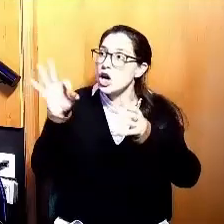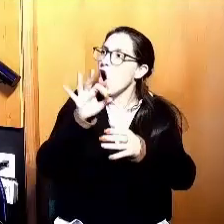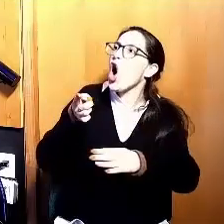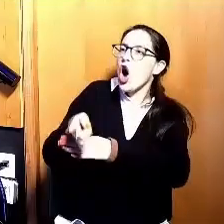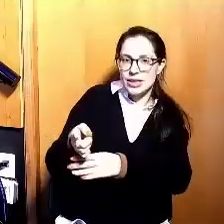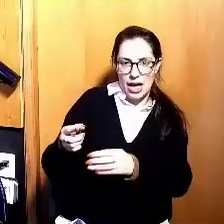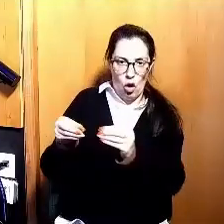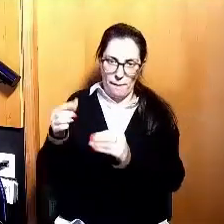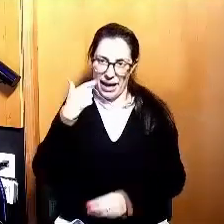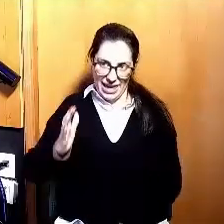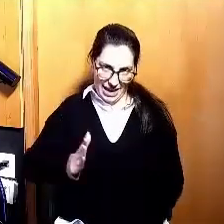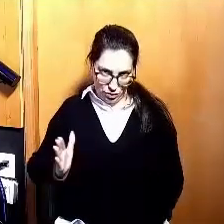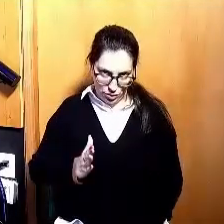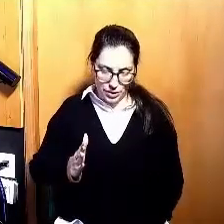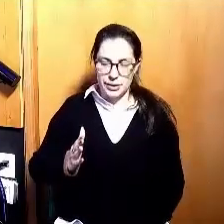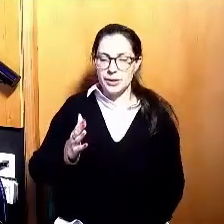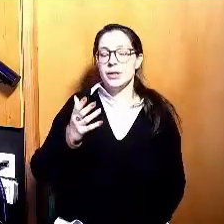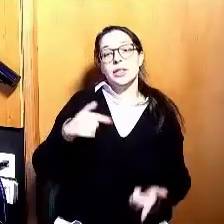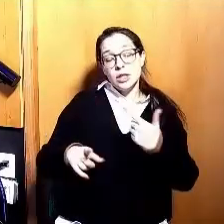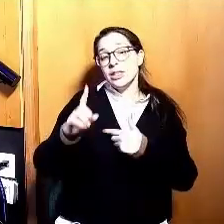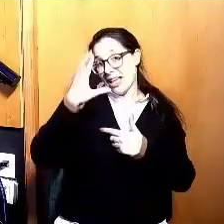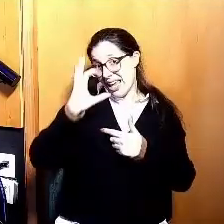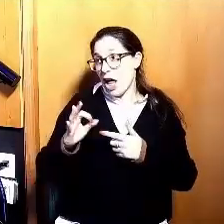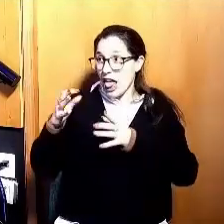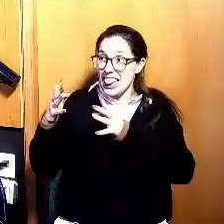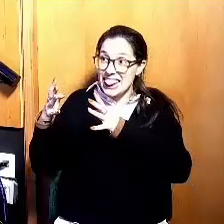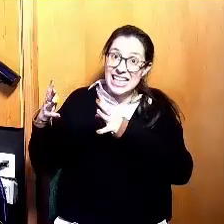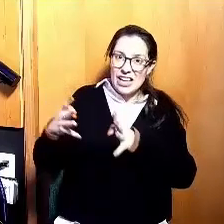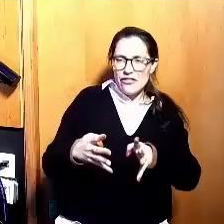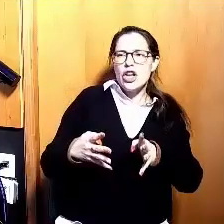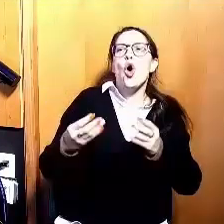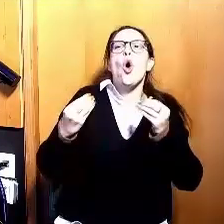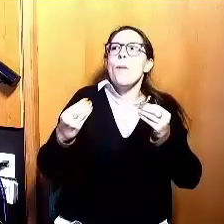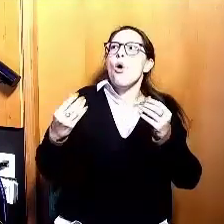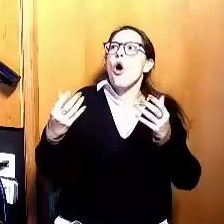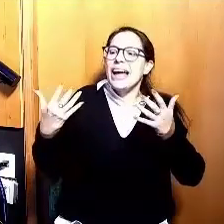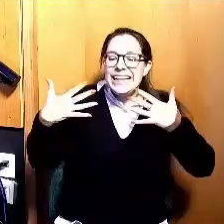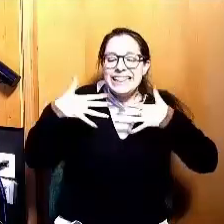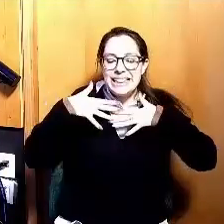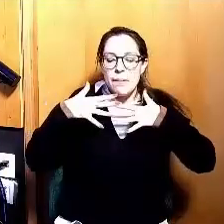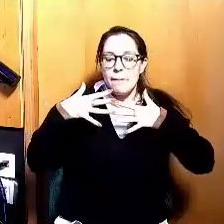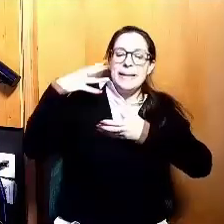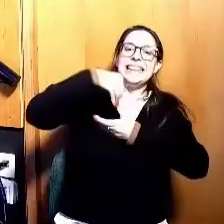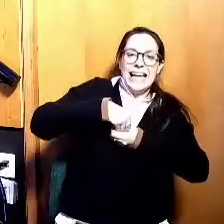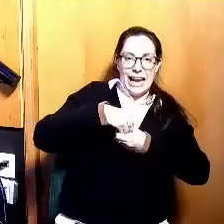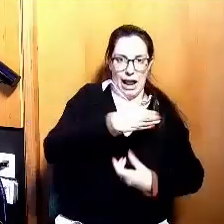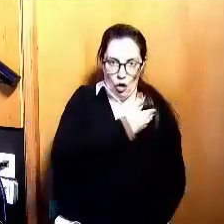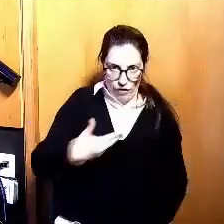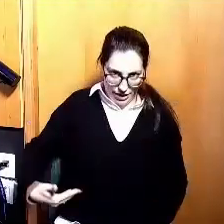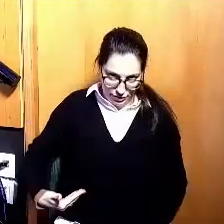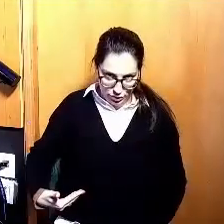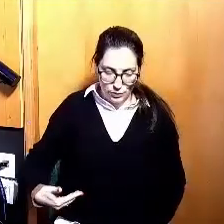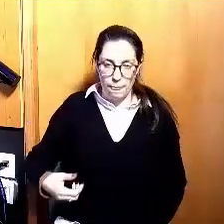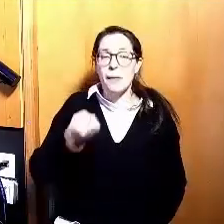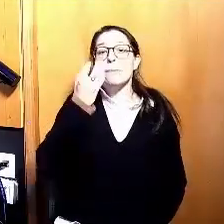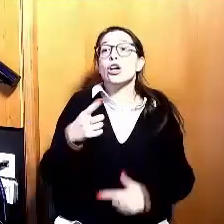compañero o compañera de esa comunidad. Creo que el desafío es cómo integrar a los gobiernos en esto, porque